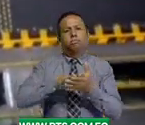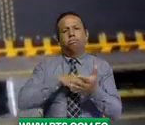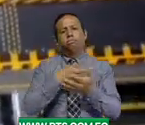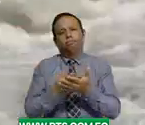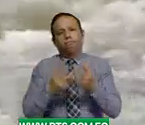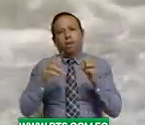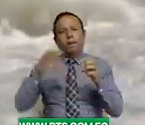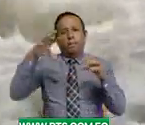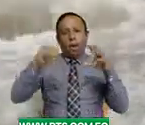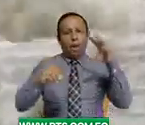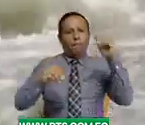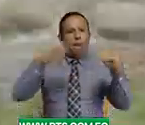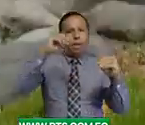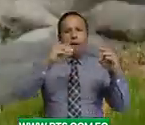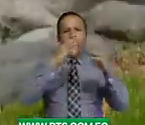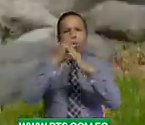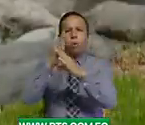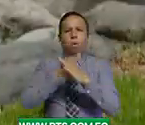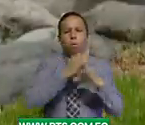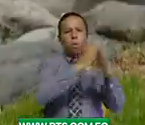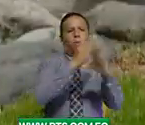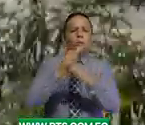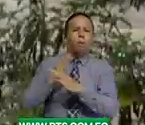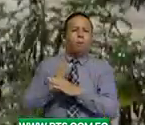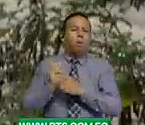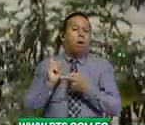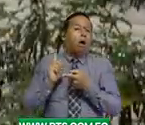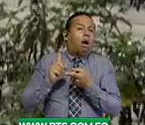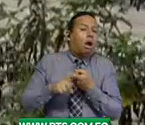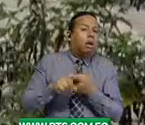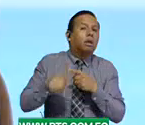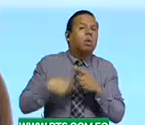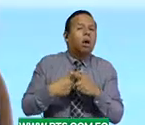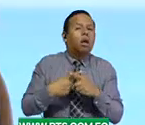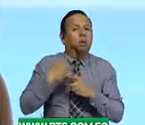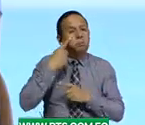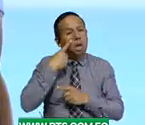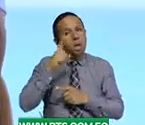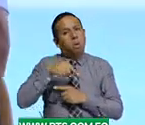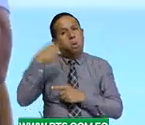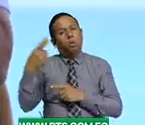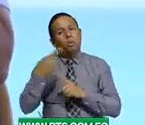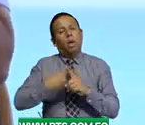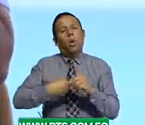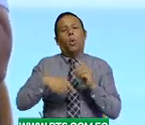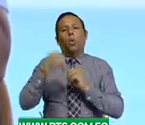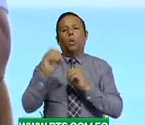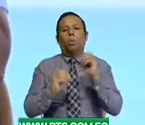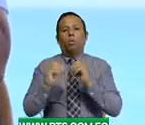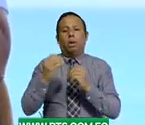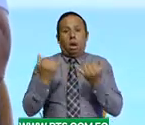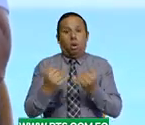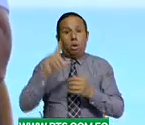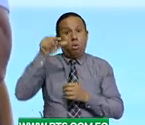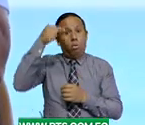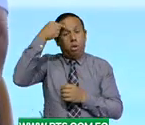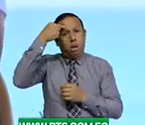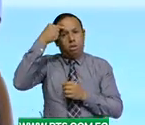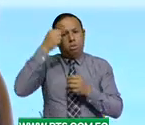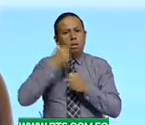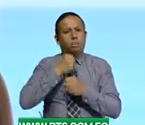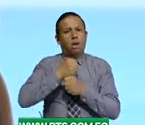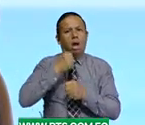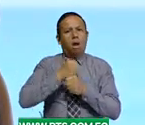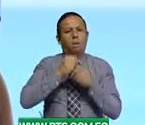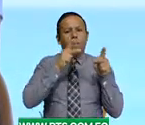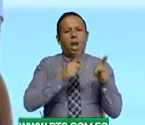de estiaje, se estima, se presenta en el país a finales del mes de octubre, por lo que el gobierno deberá trabajar en un plan para evitar